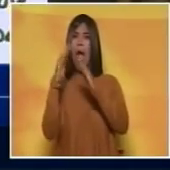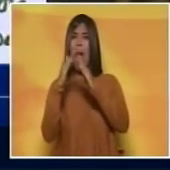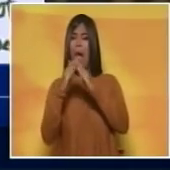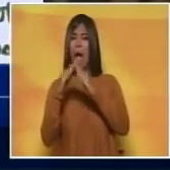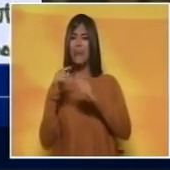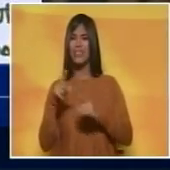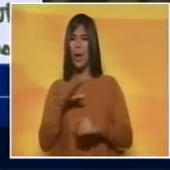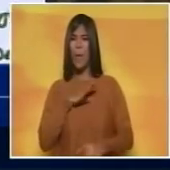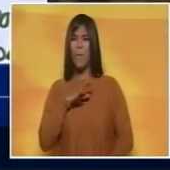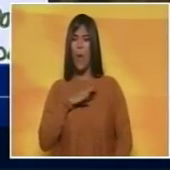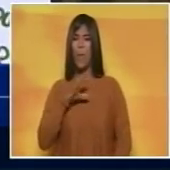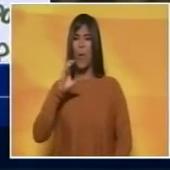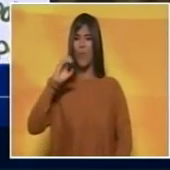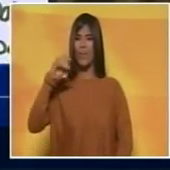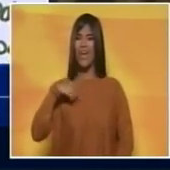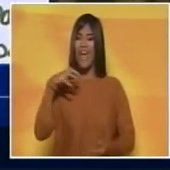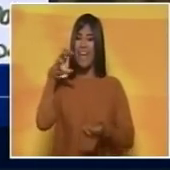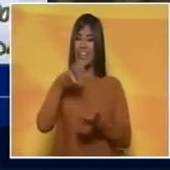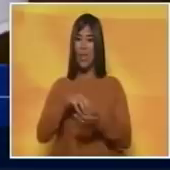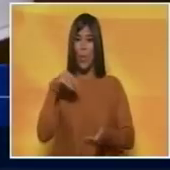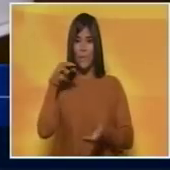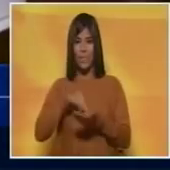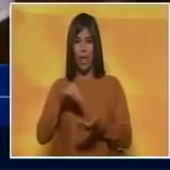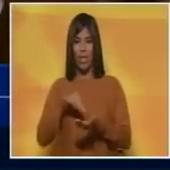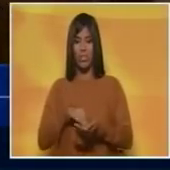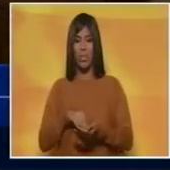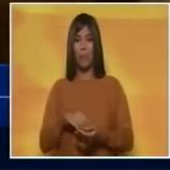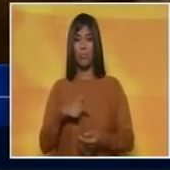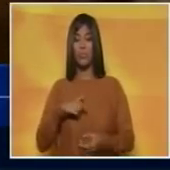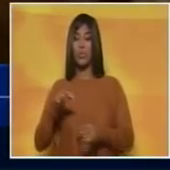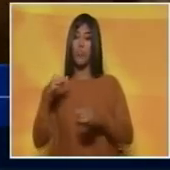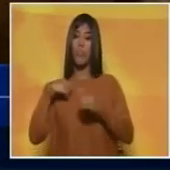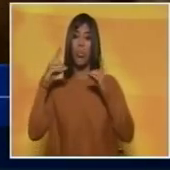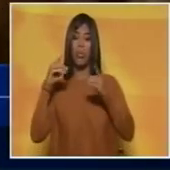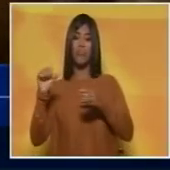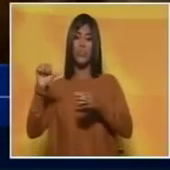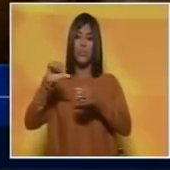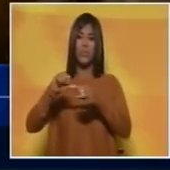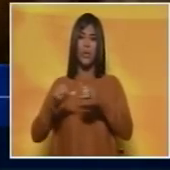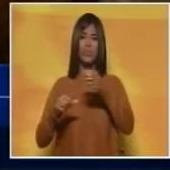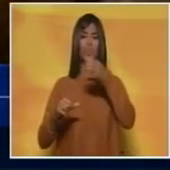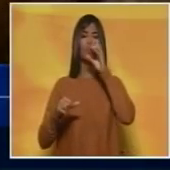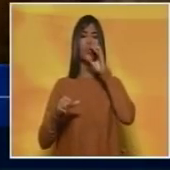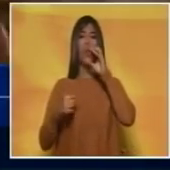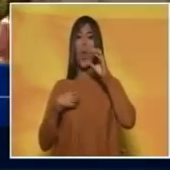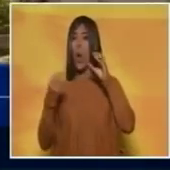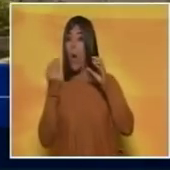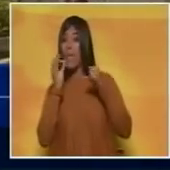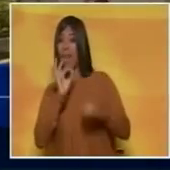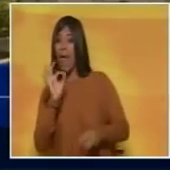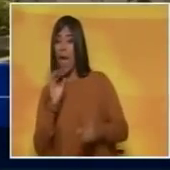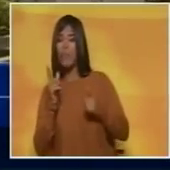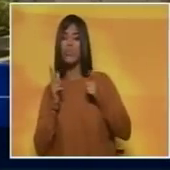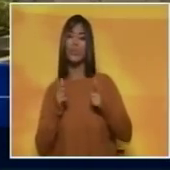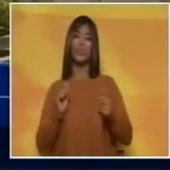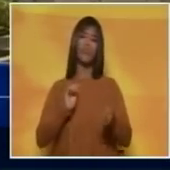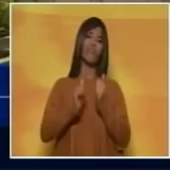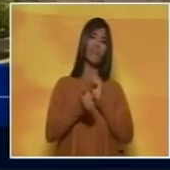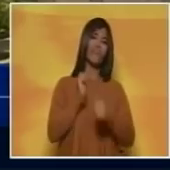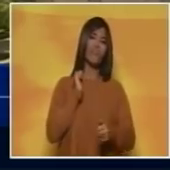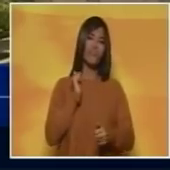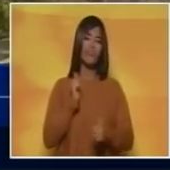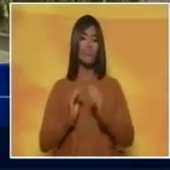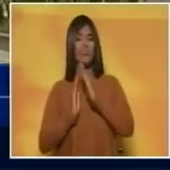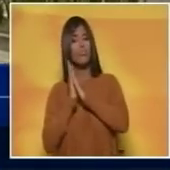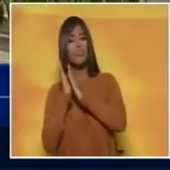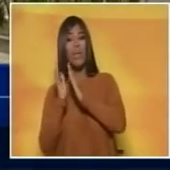en la población de Cúpira del estado Miranda. Tras tomarla, decidió no comer e irse a descansar. Al día siguiente